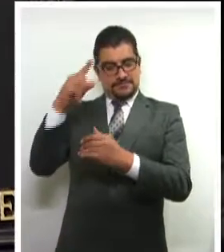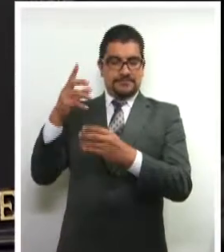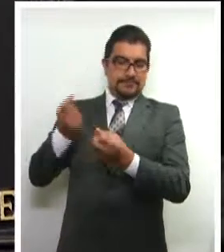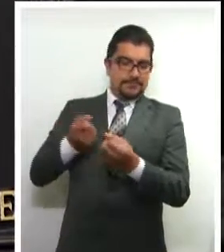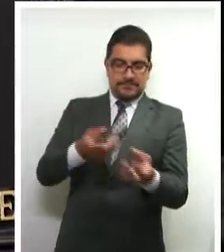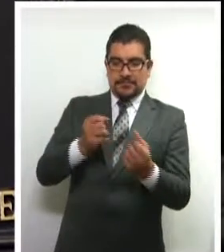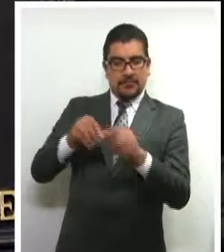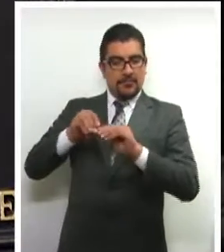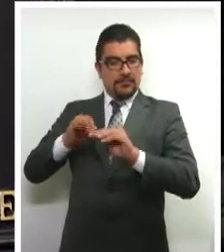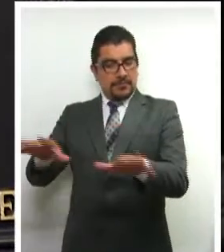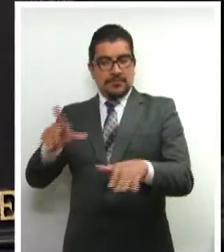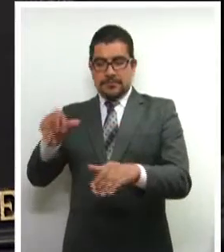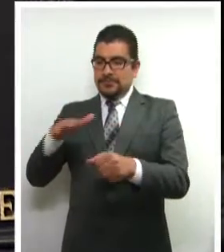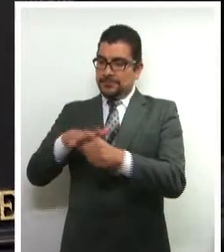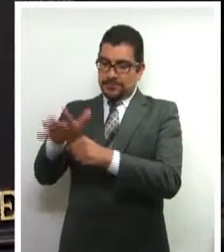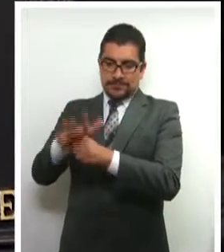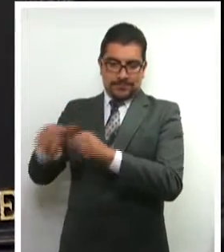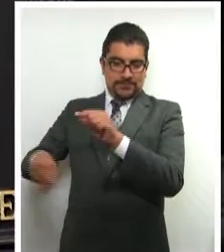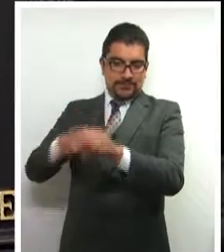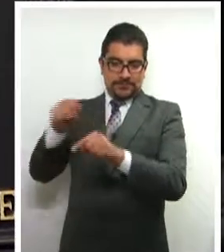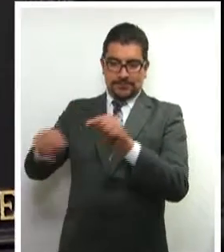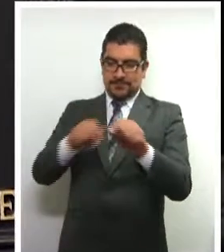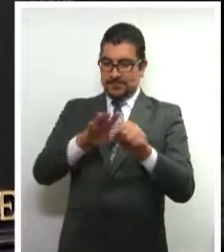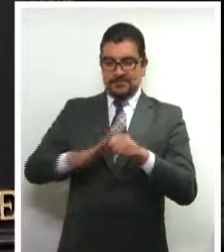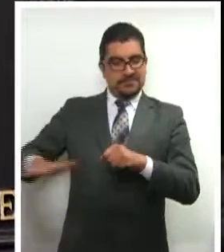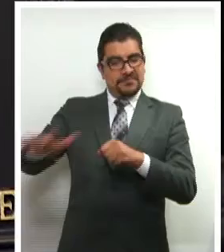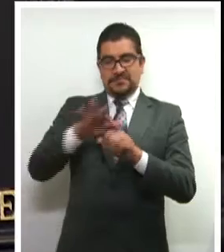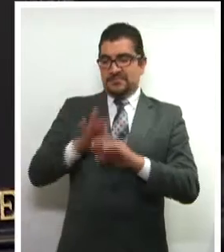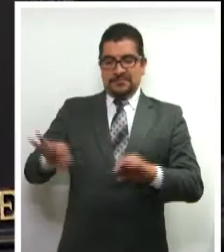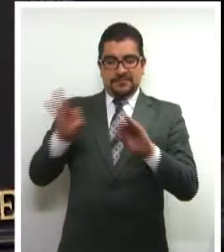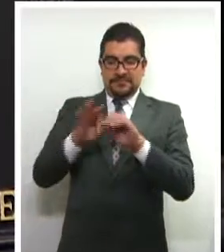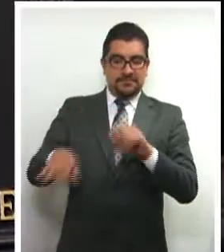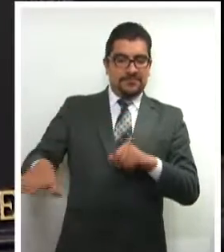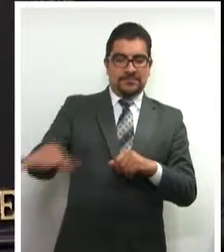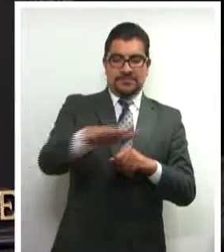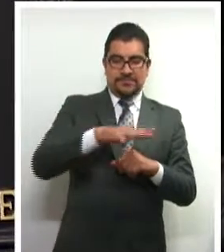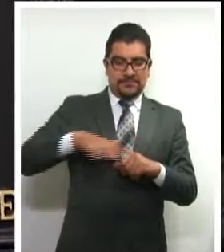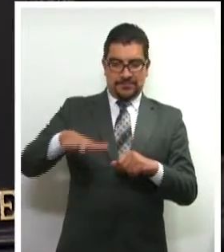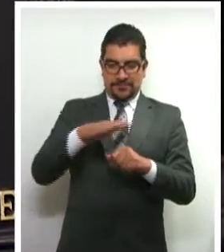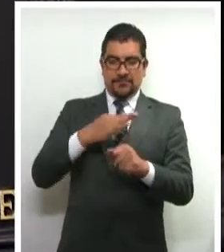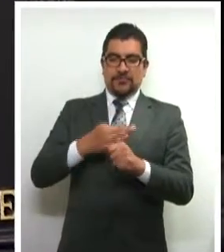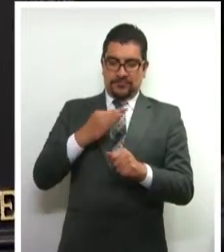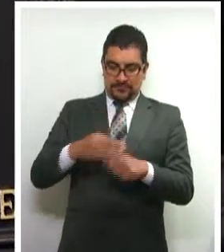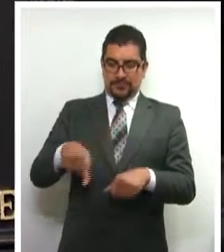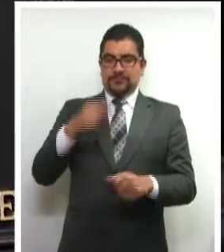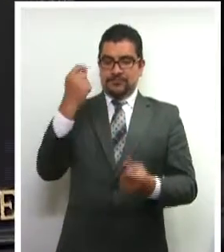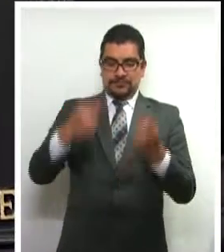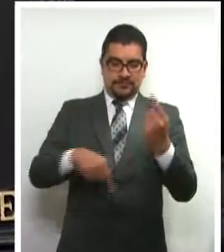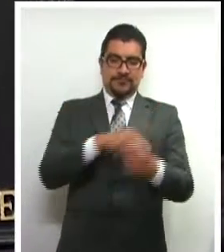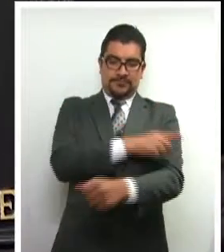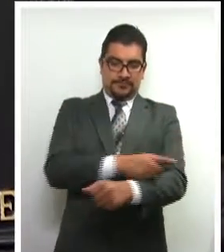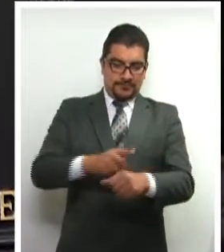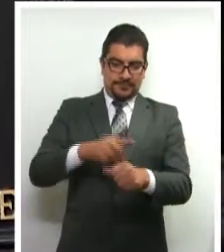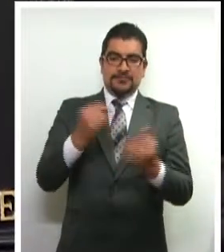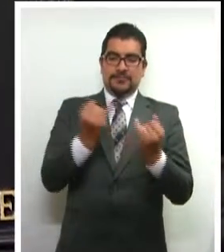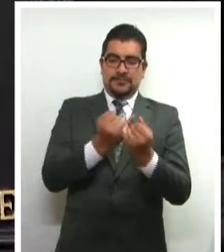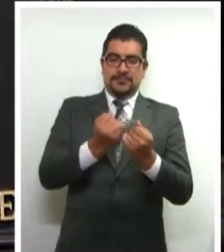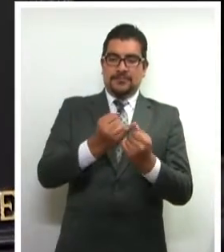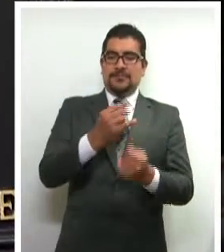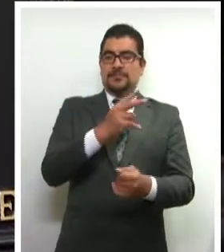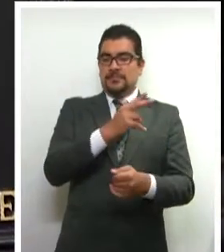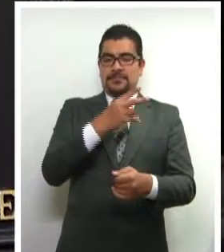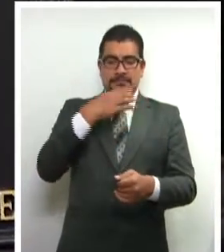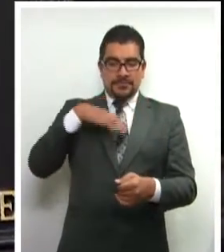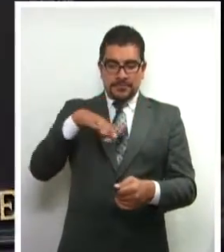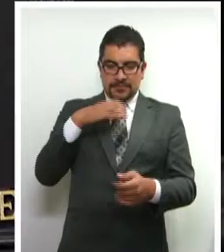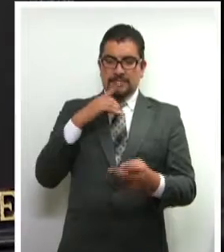distribución adecuada, eficiente y eficaz del vital líquido que se han generado en delegaciones como Venustiano